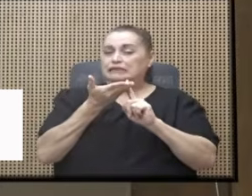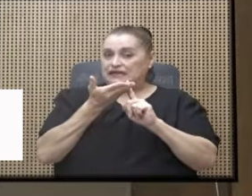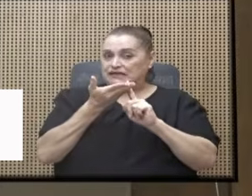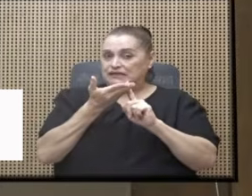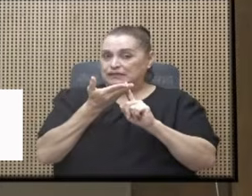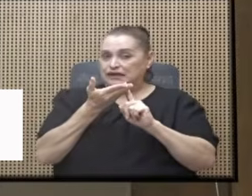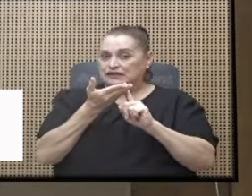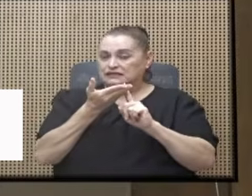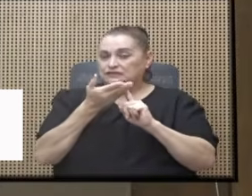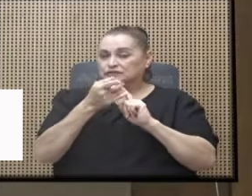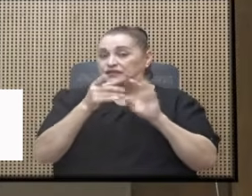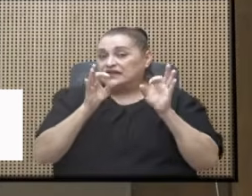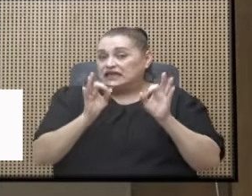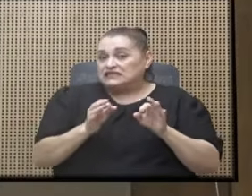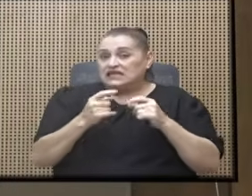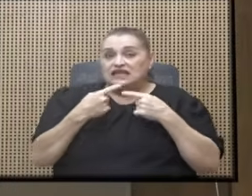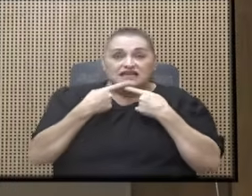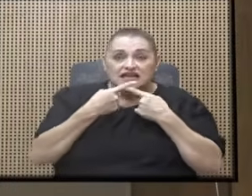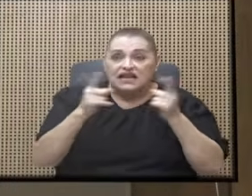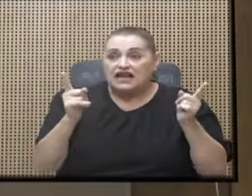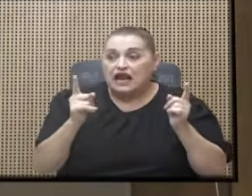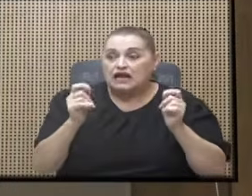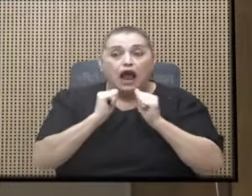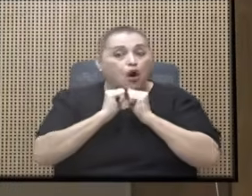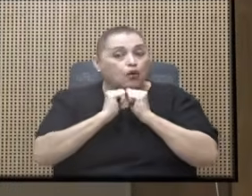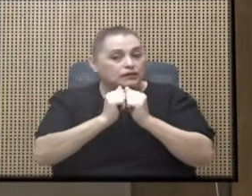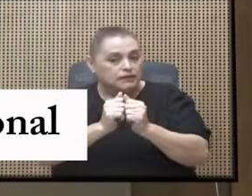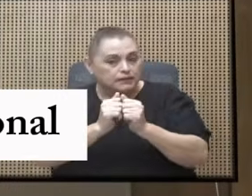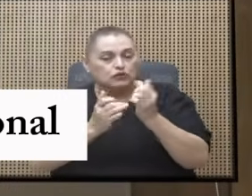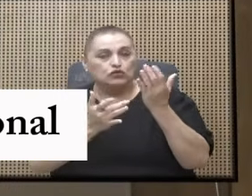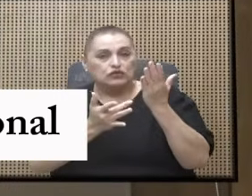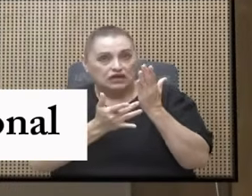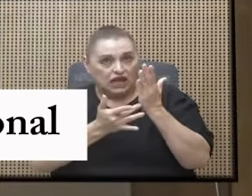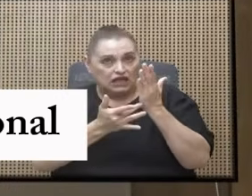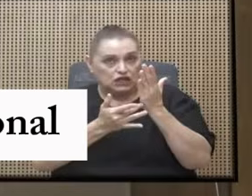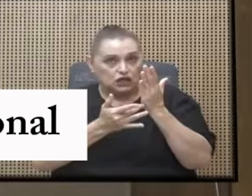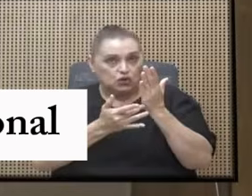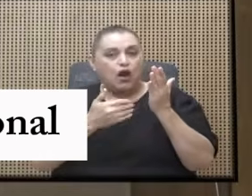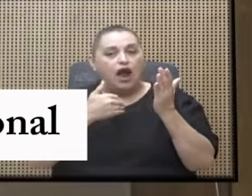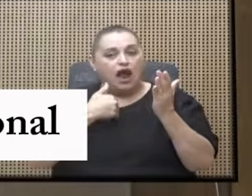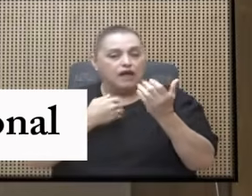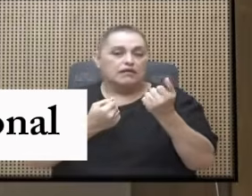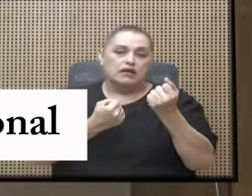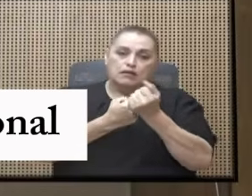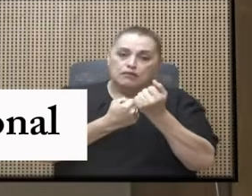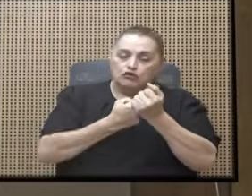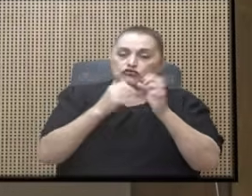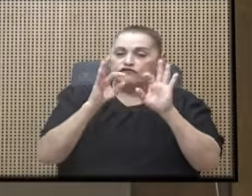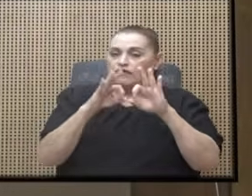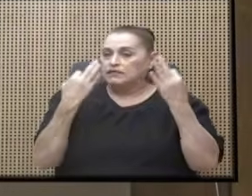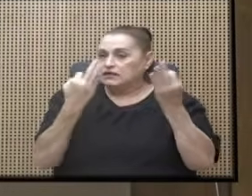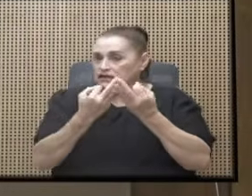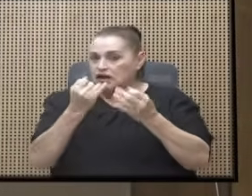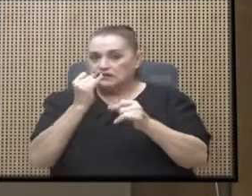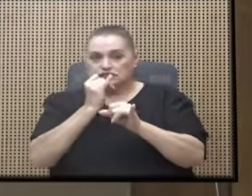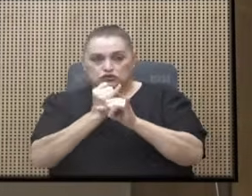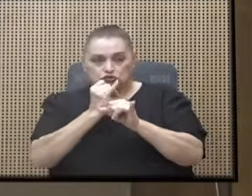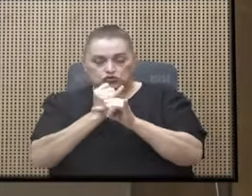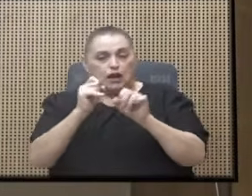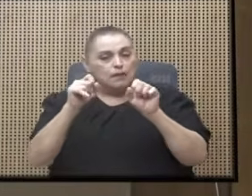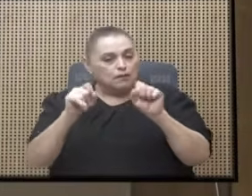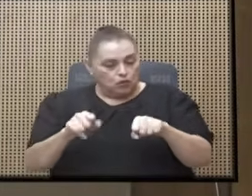que decidan declarar y con el debido acompañamiento técnico, tiene que haber apoyo familiar, institucional, se